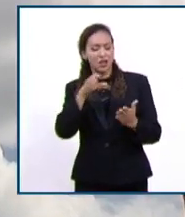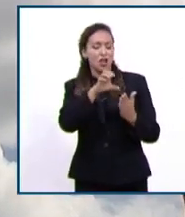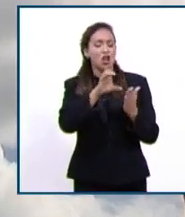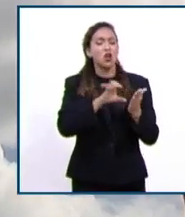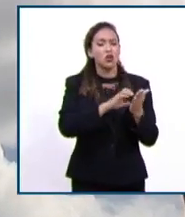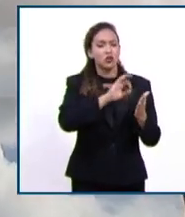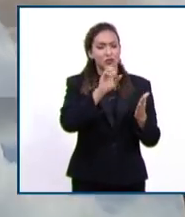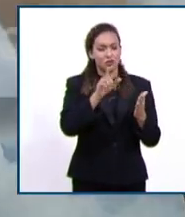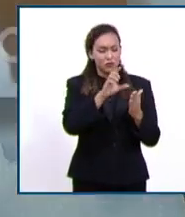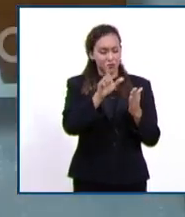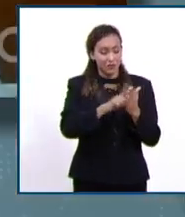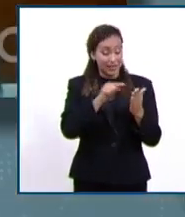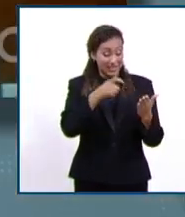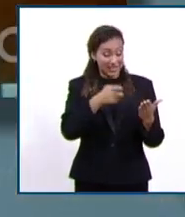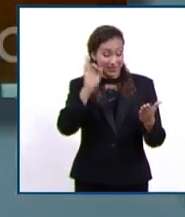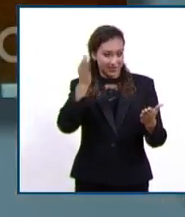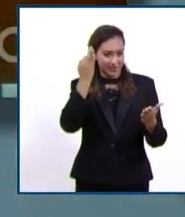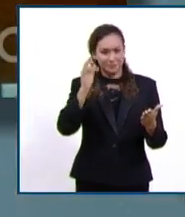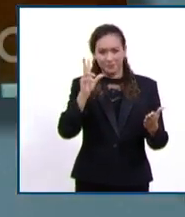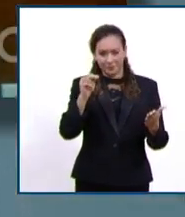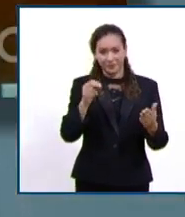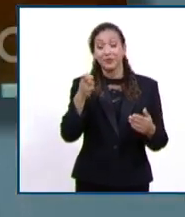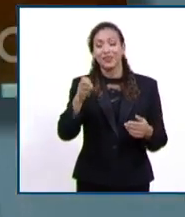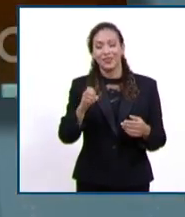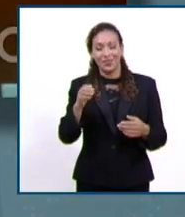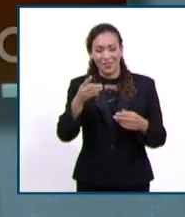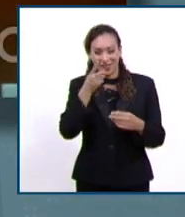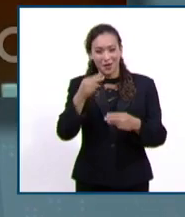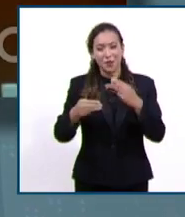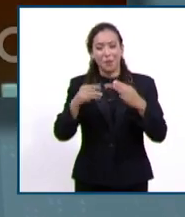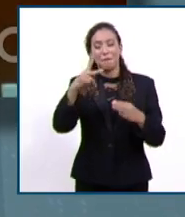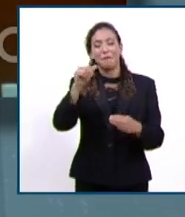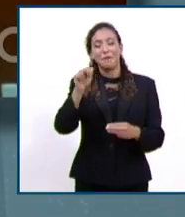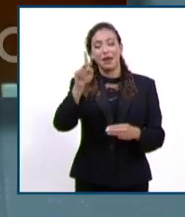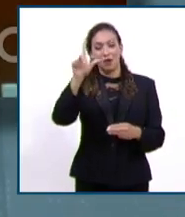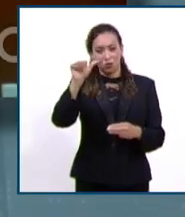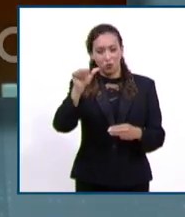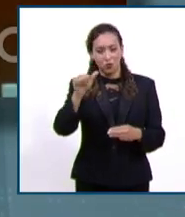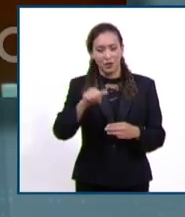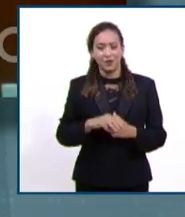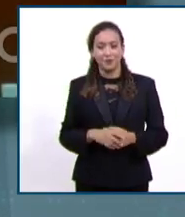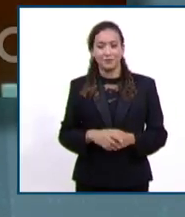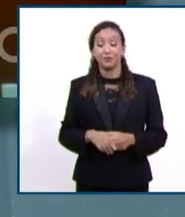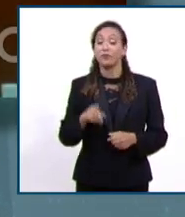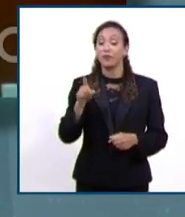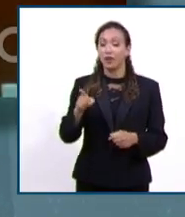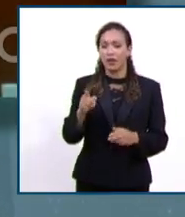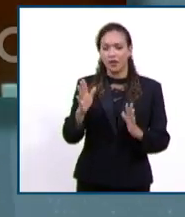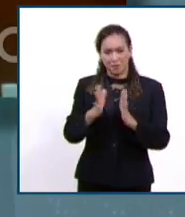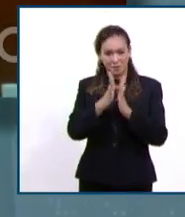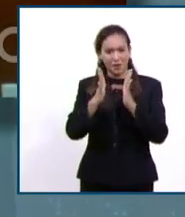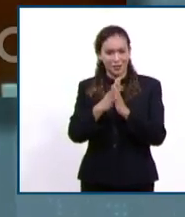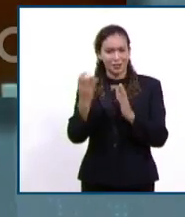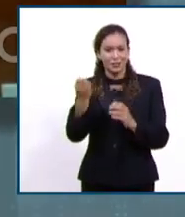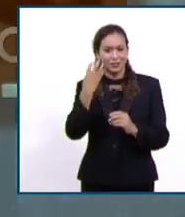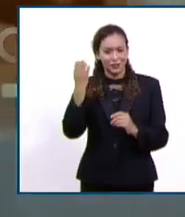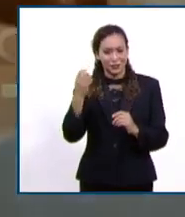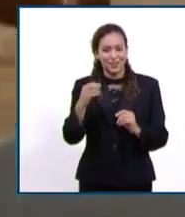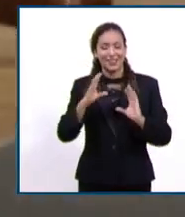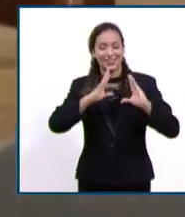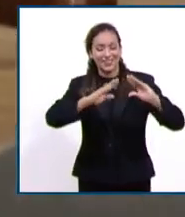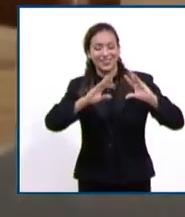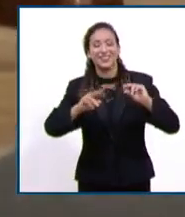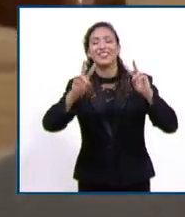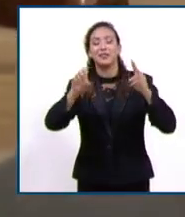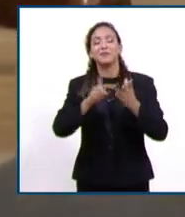como federal. Así lo aclaró la magistrada Paula María García Villegas Sánchez Cordero al participar en el ciclo de masterclass